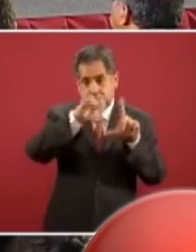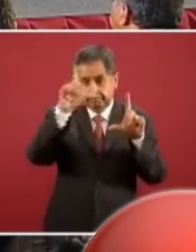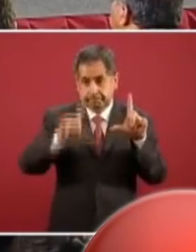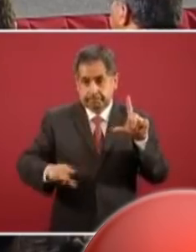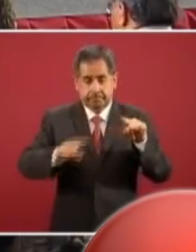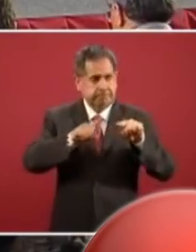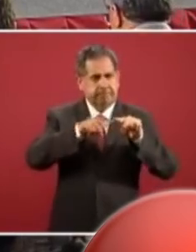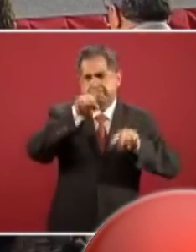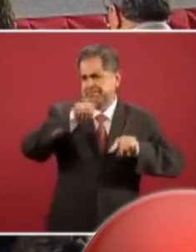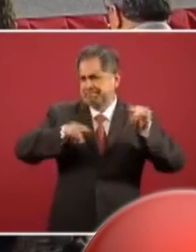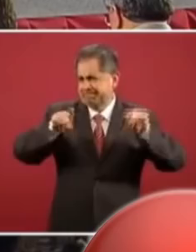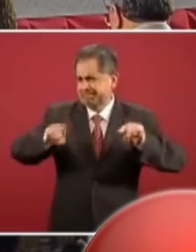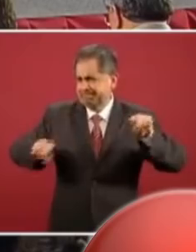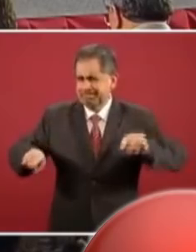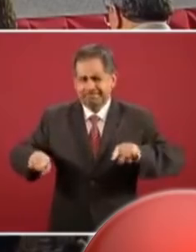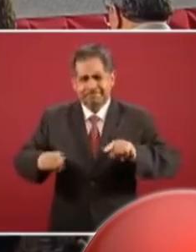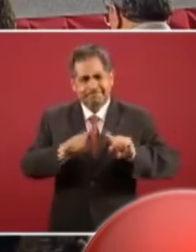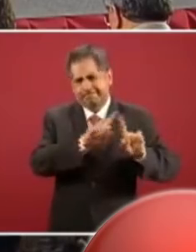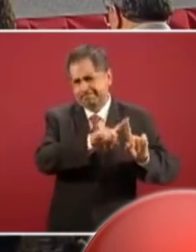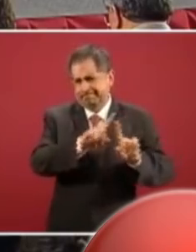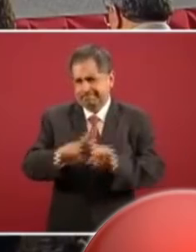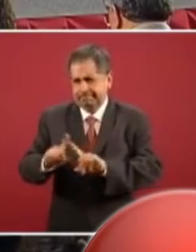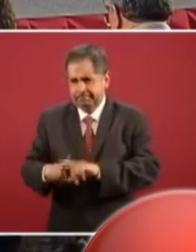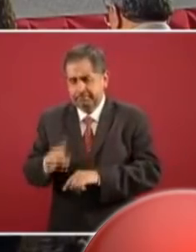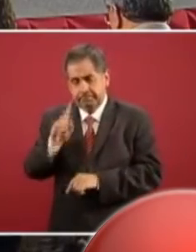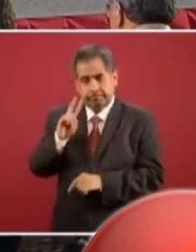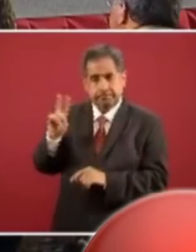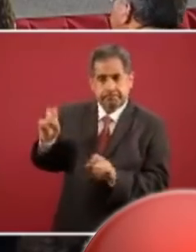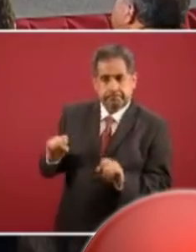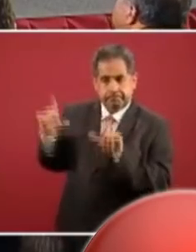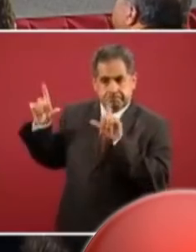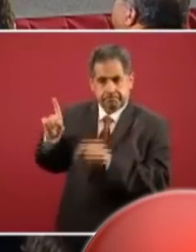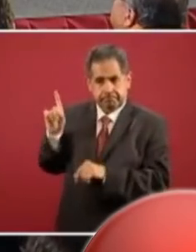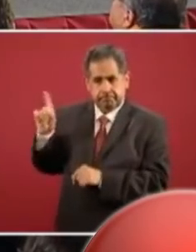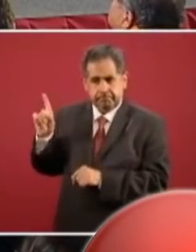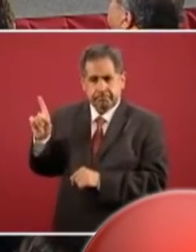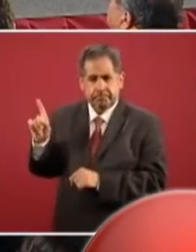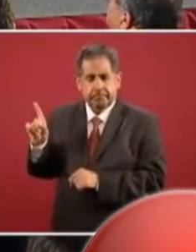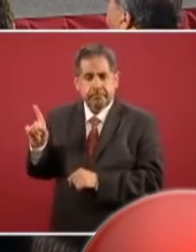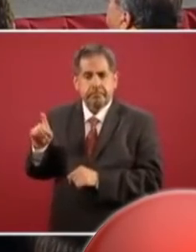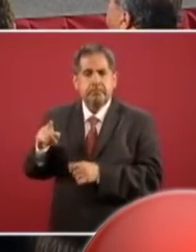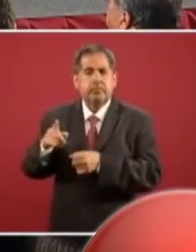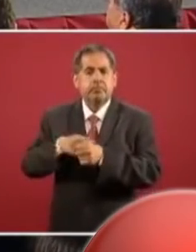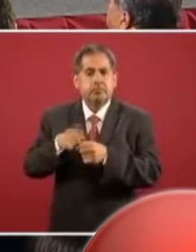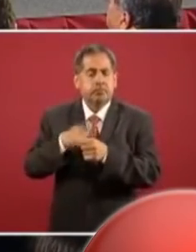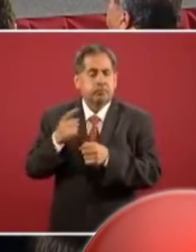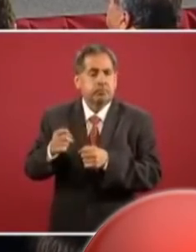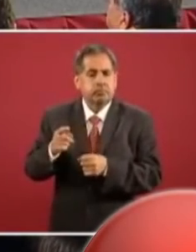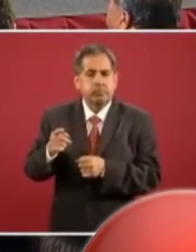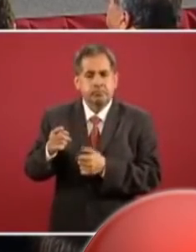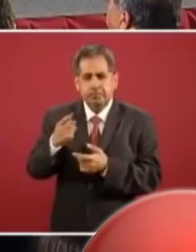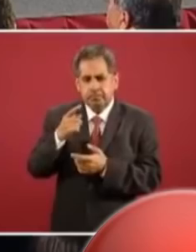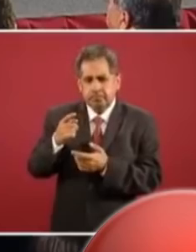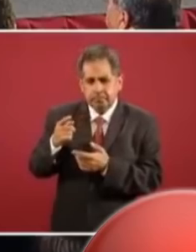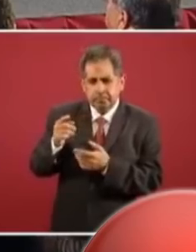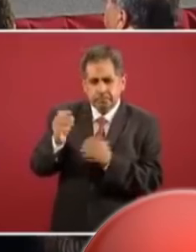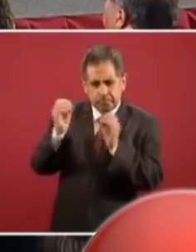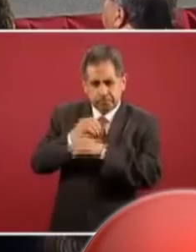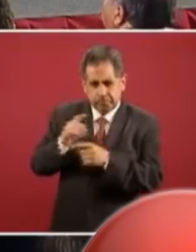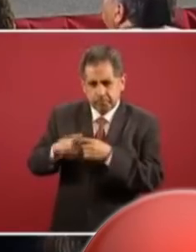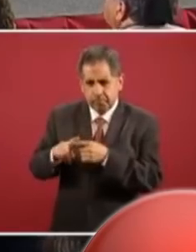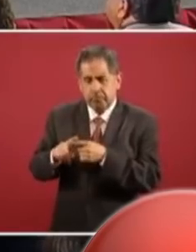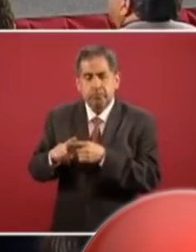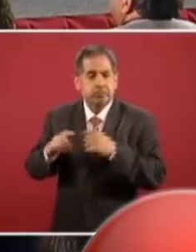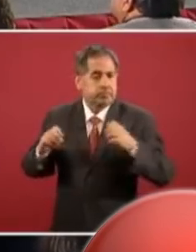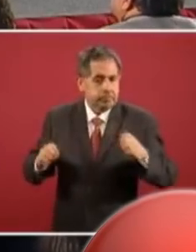extraordinario. Bueno, en el detalle que ustedes pueden ver aquí, en color guinda las declaratorias de emergencia, en color